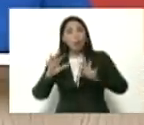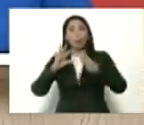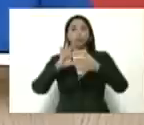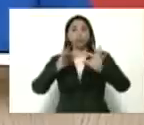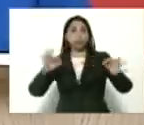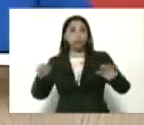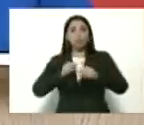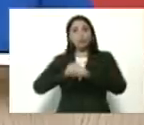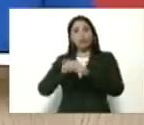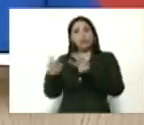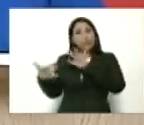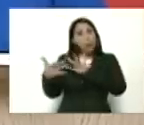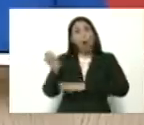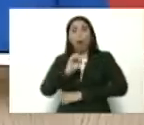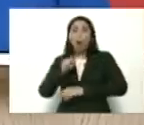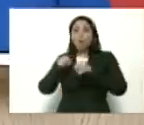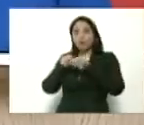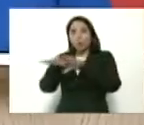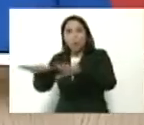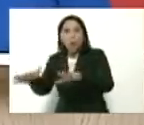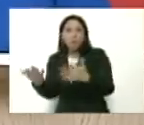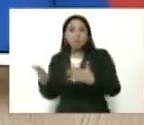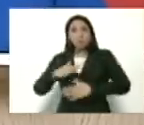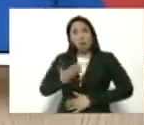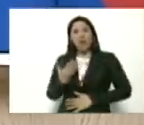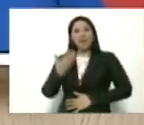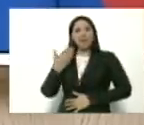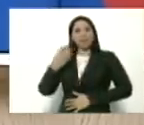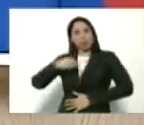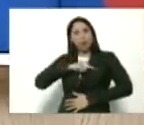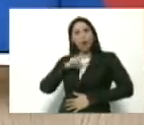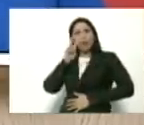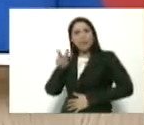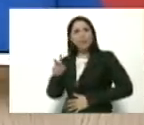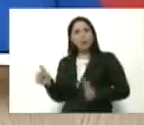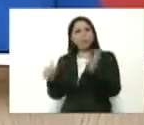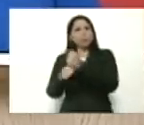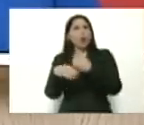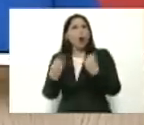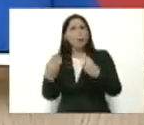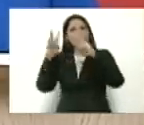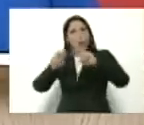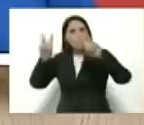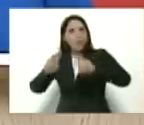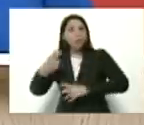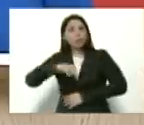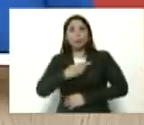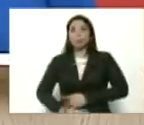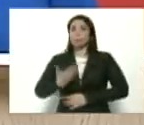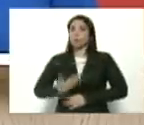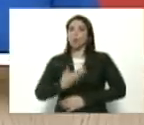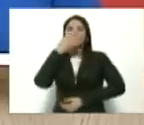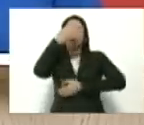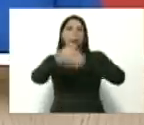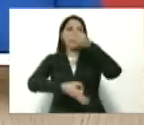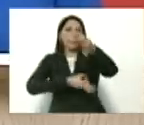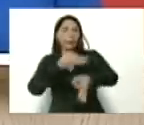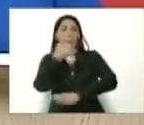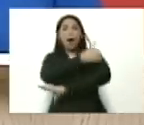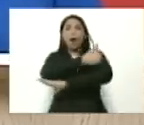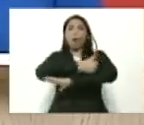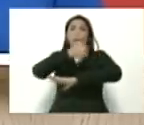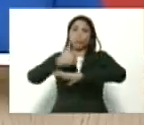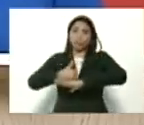de contacto y de contagio que puedan derivarse, como ya lo estamos viendo, y es importante resaltar que